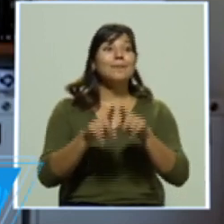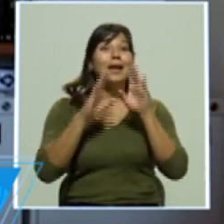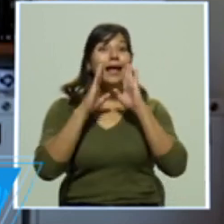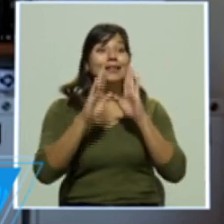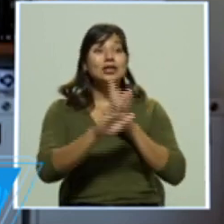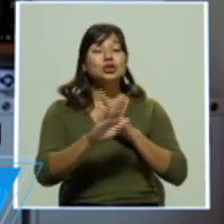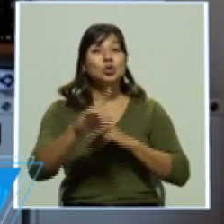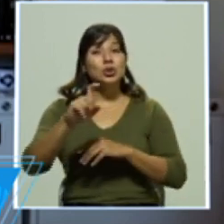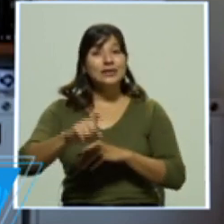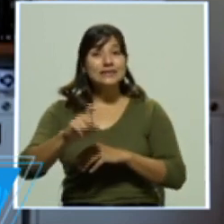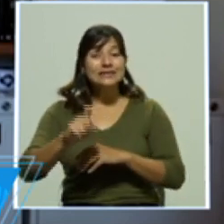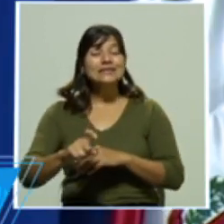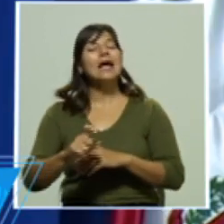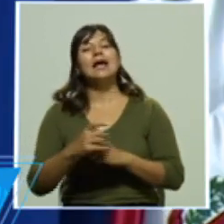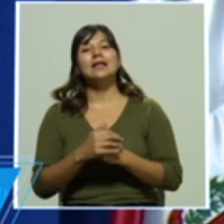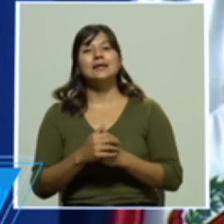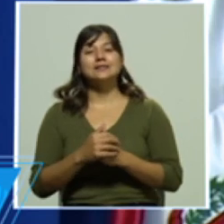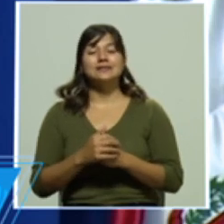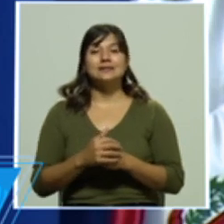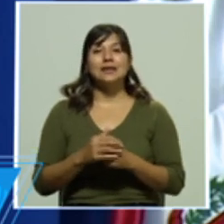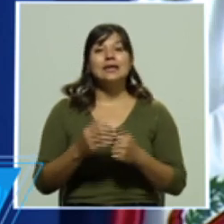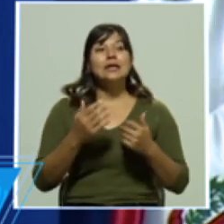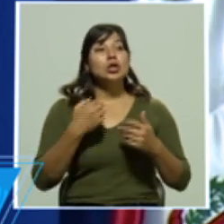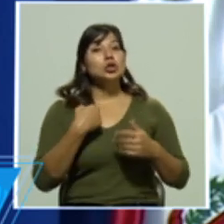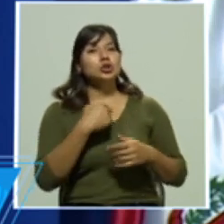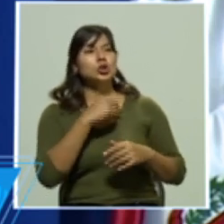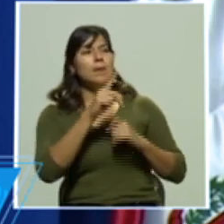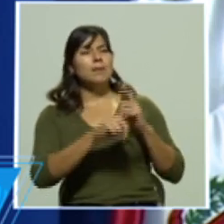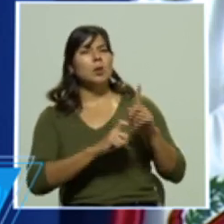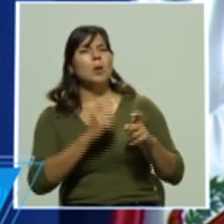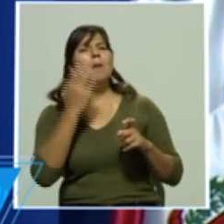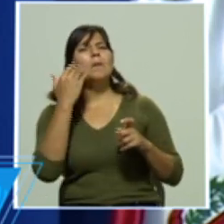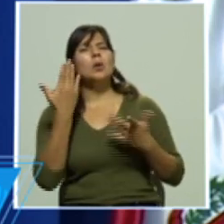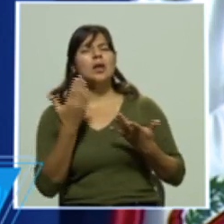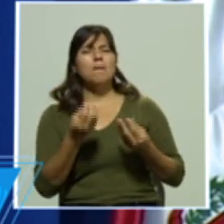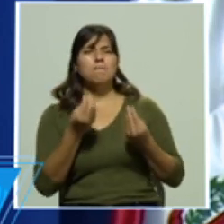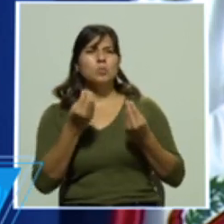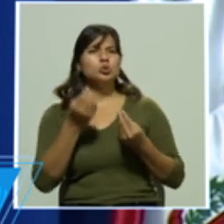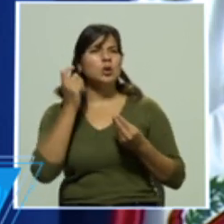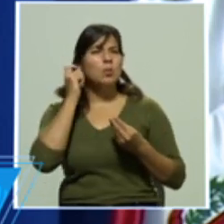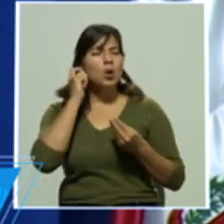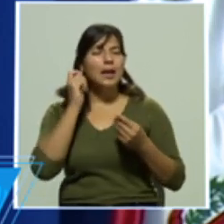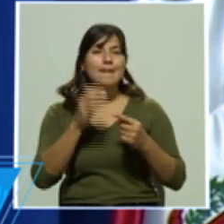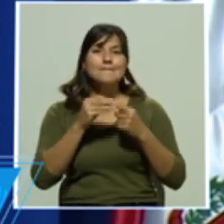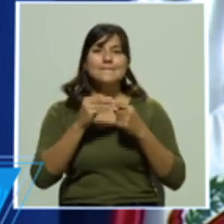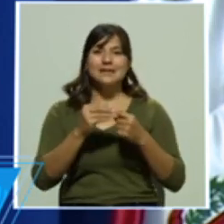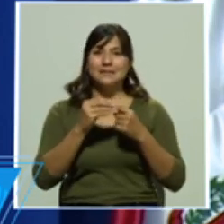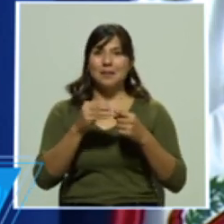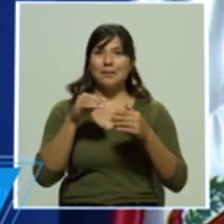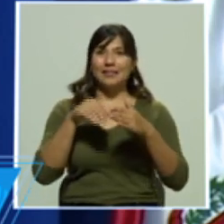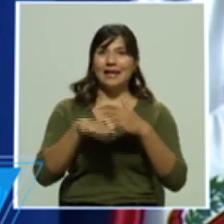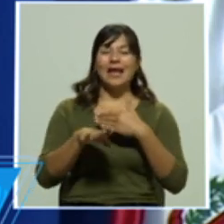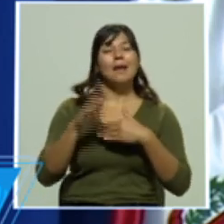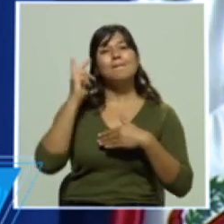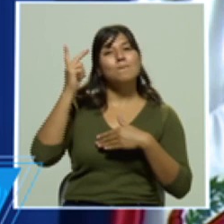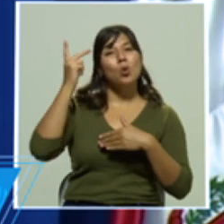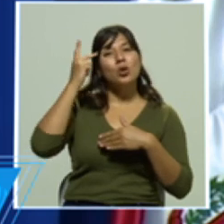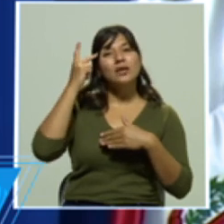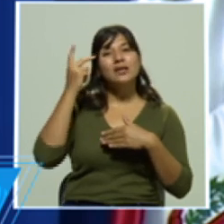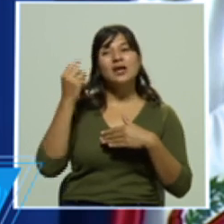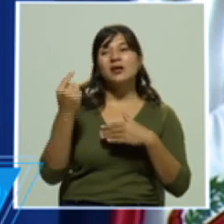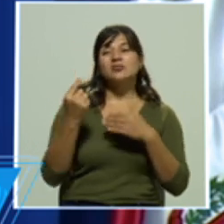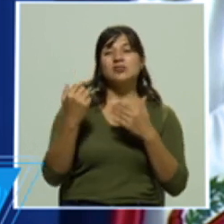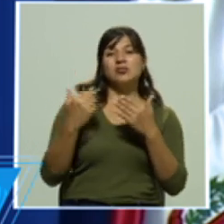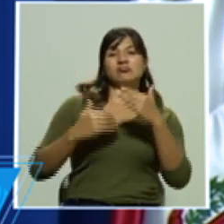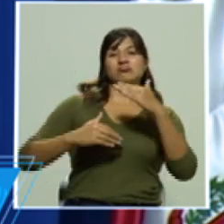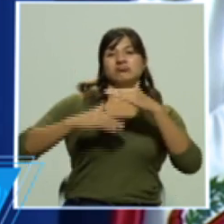o familias trabajadoras. Consultada sobre las razones por las cuales muchas mujeres, principalmente en el ámbito político, no pasan de ciertos